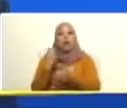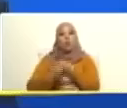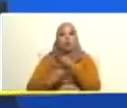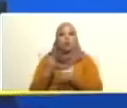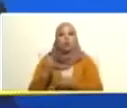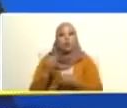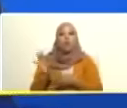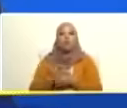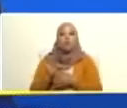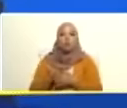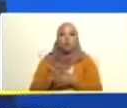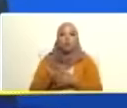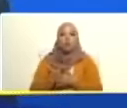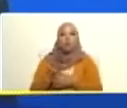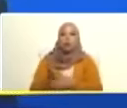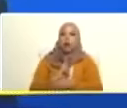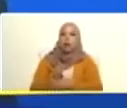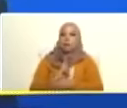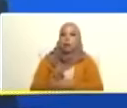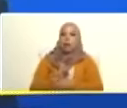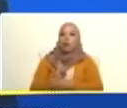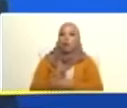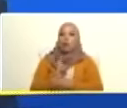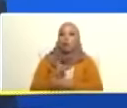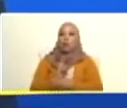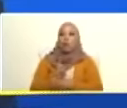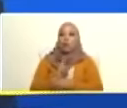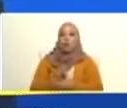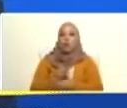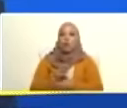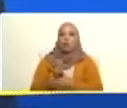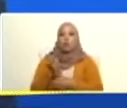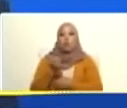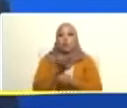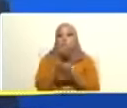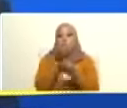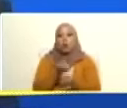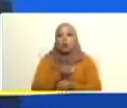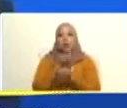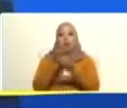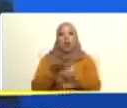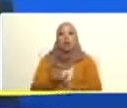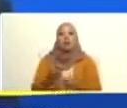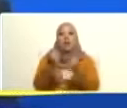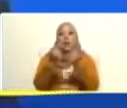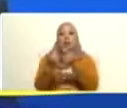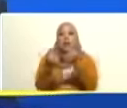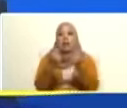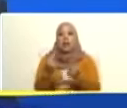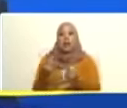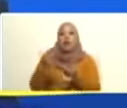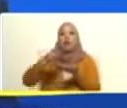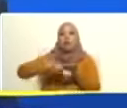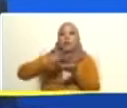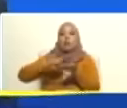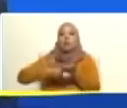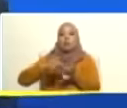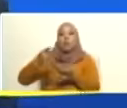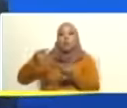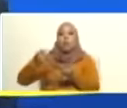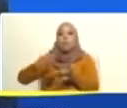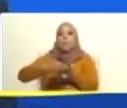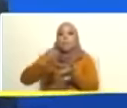su funcionamiento inmediato del Consejo de Armonización Tributaria y